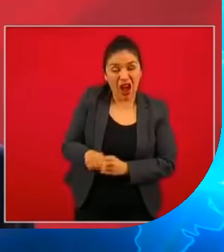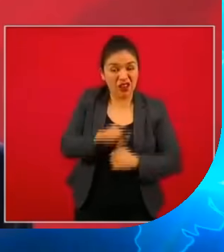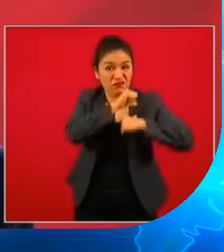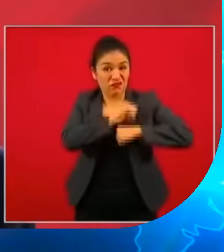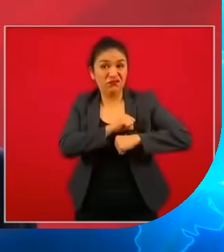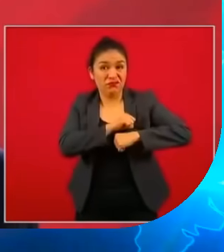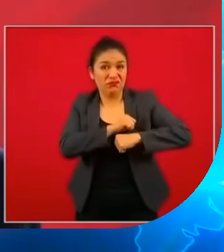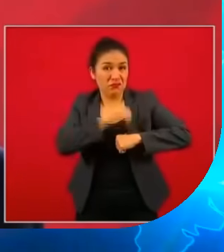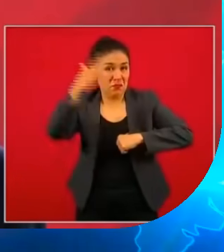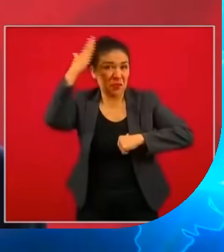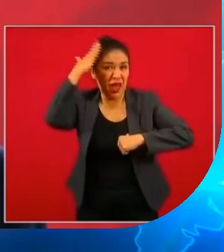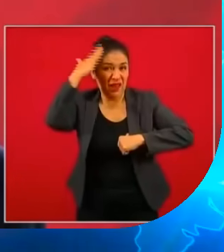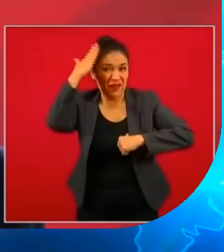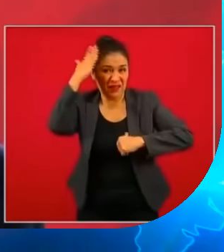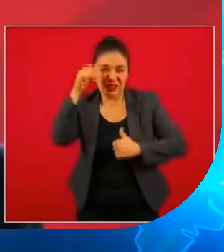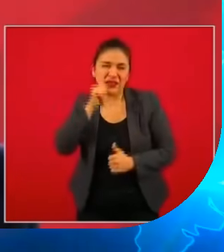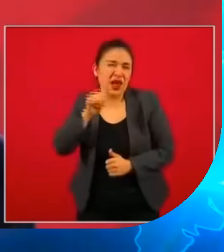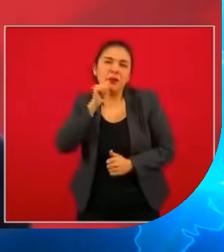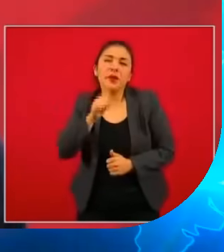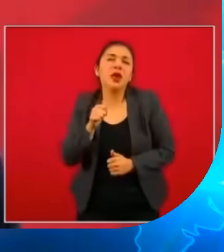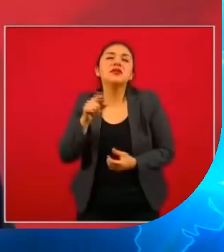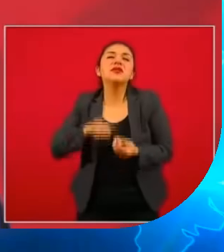porque siempre hay